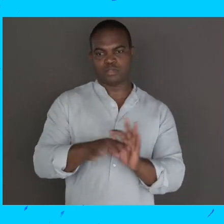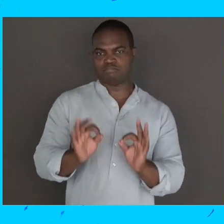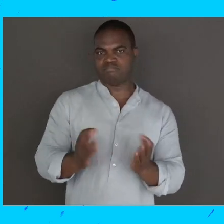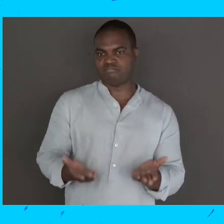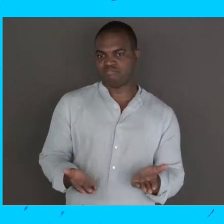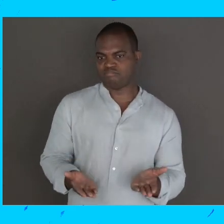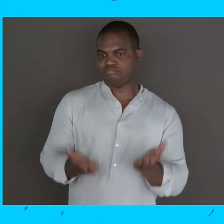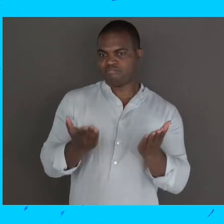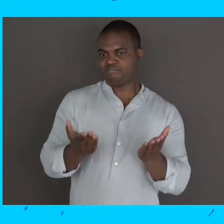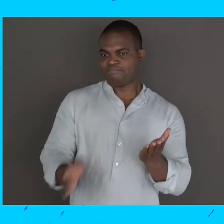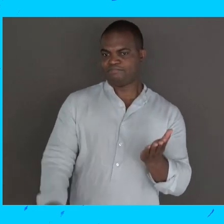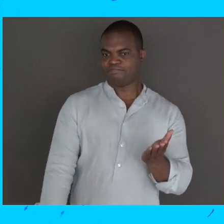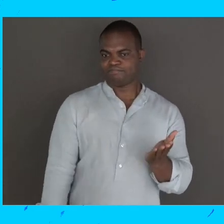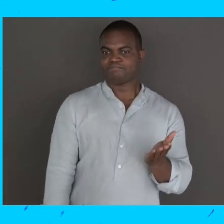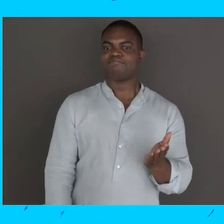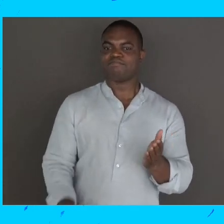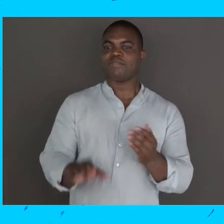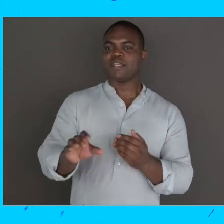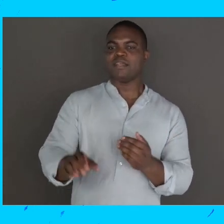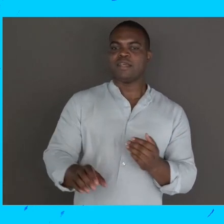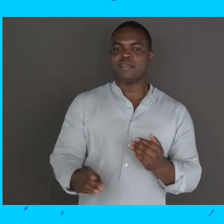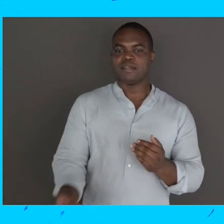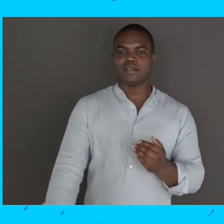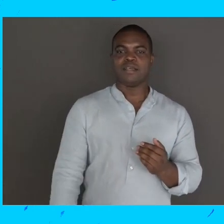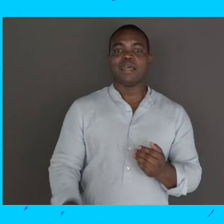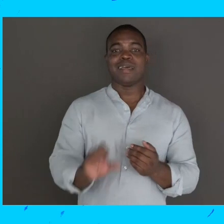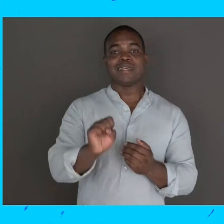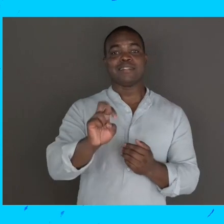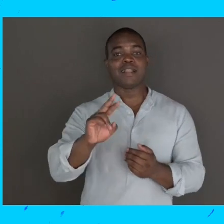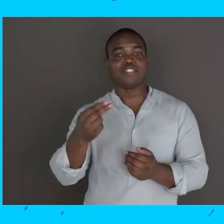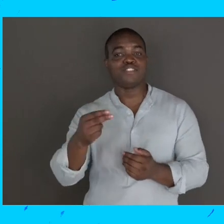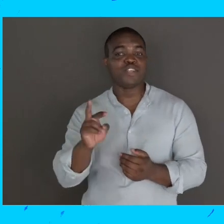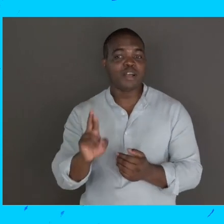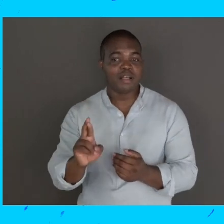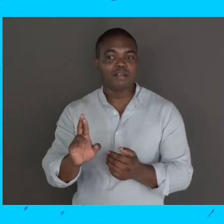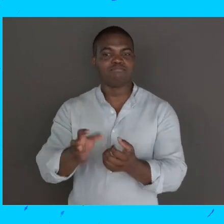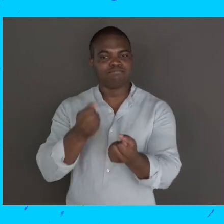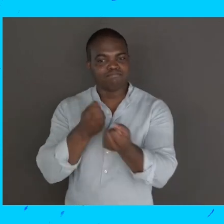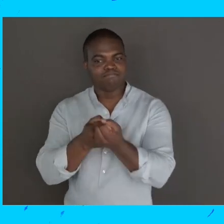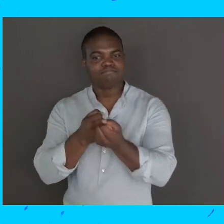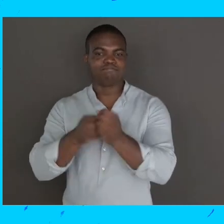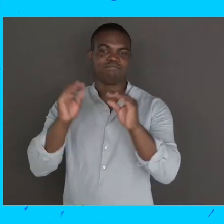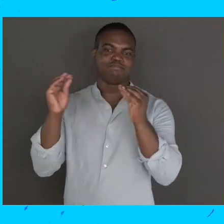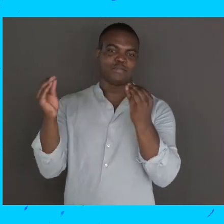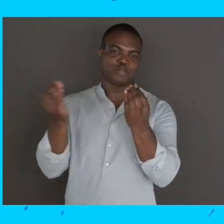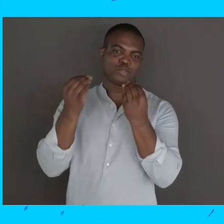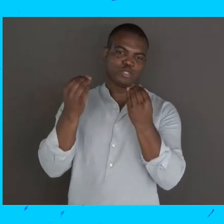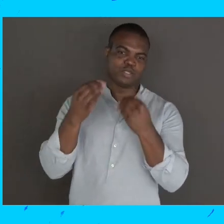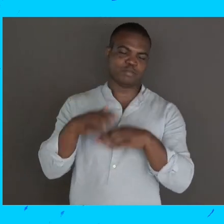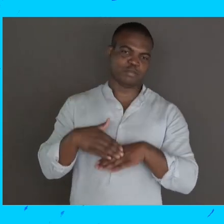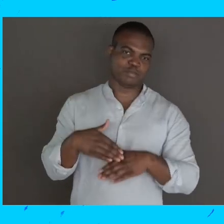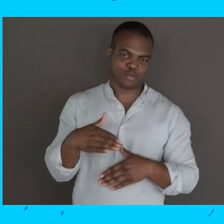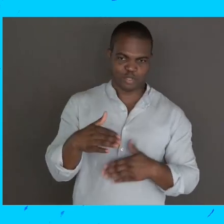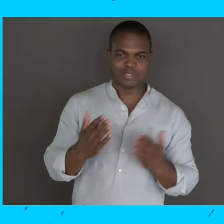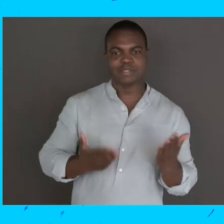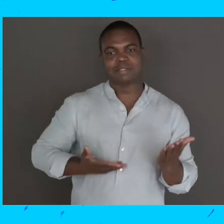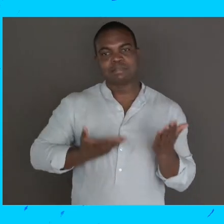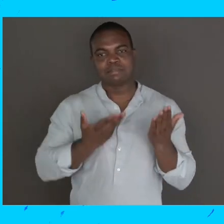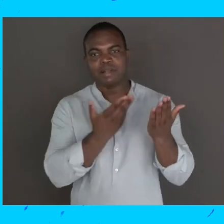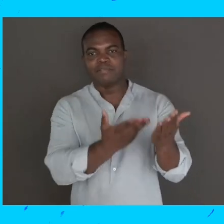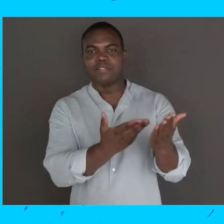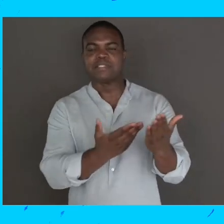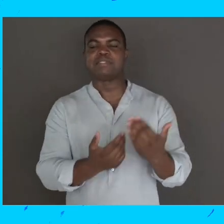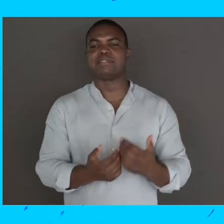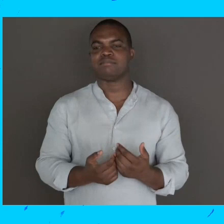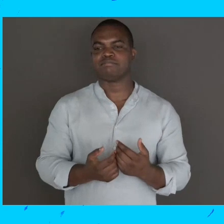programa, quisiera decir que en 2017 el Departamento de Educación Básica